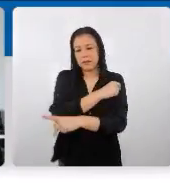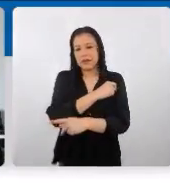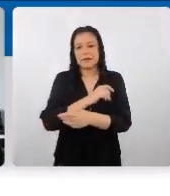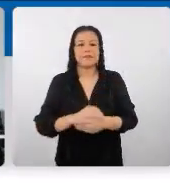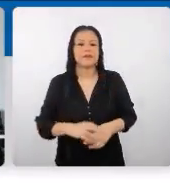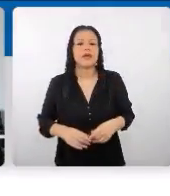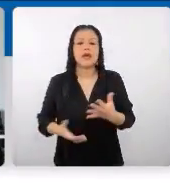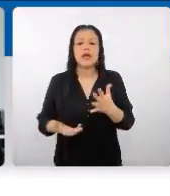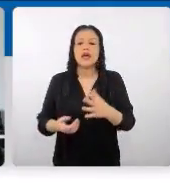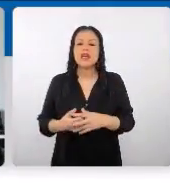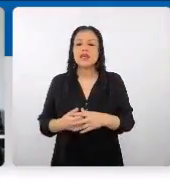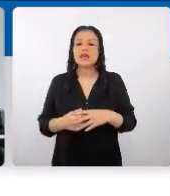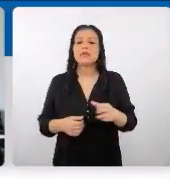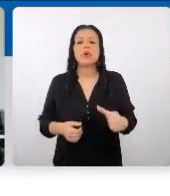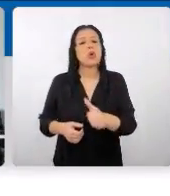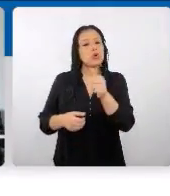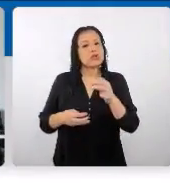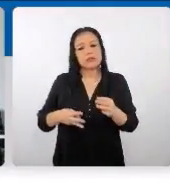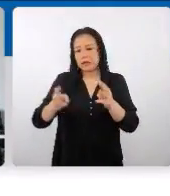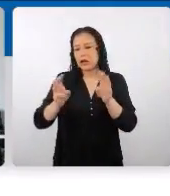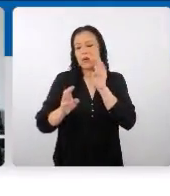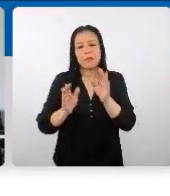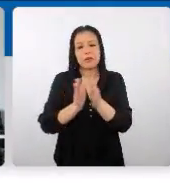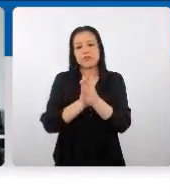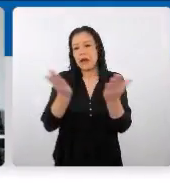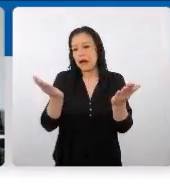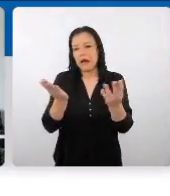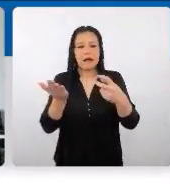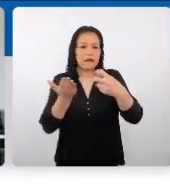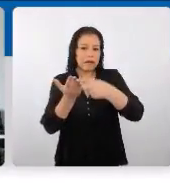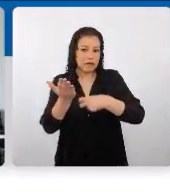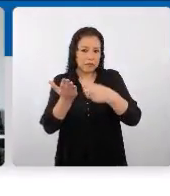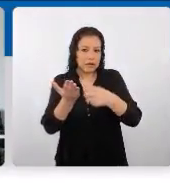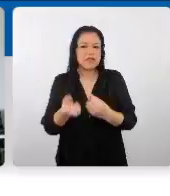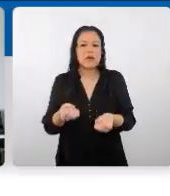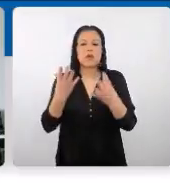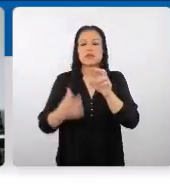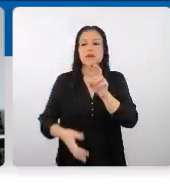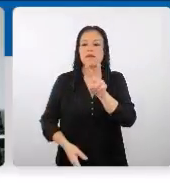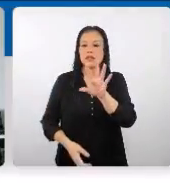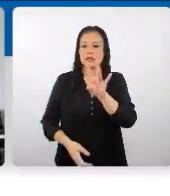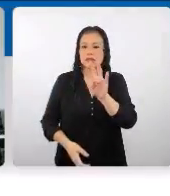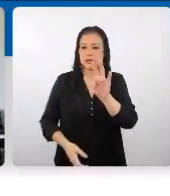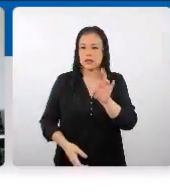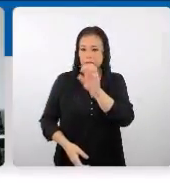bueno, los medios convencionales también existen como revistas de turismo, etcétera, en un 27%.